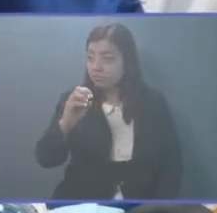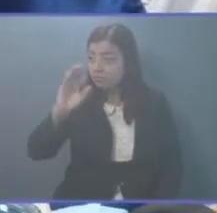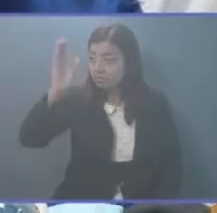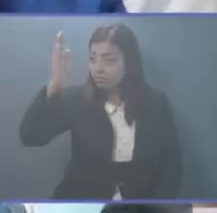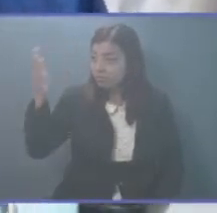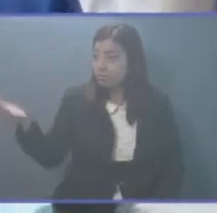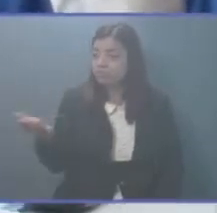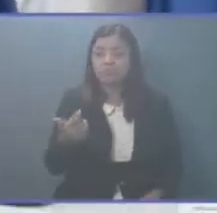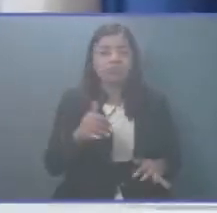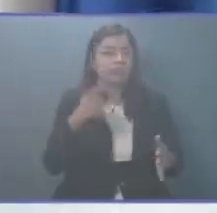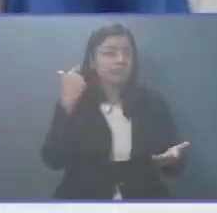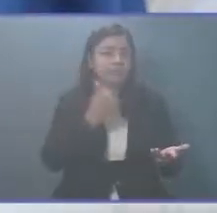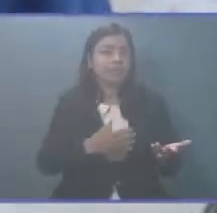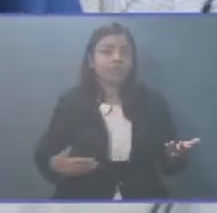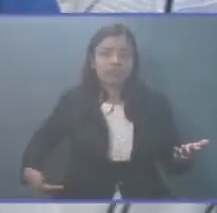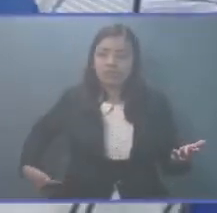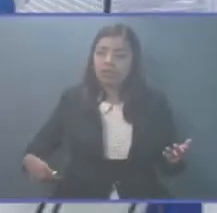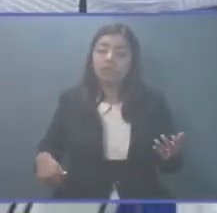Muchísimas gracias, presidente.